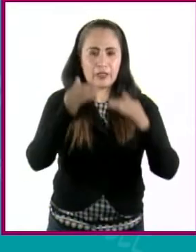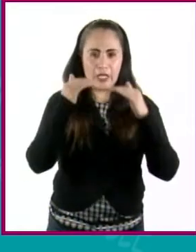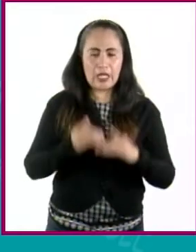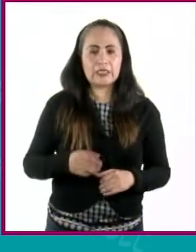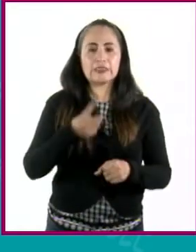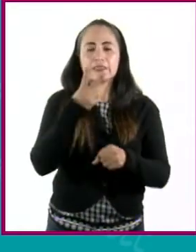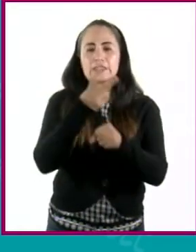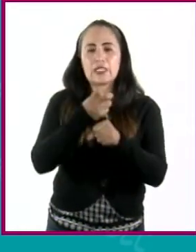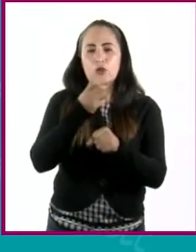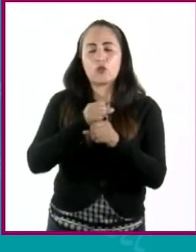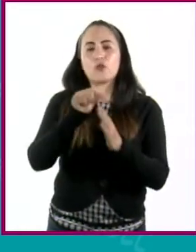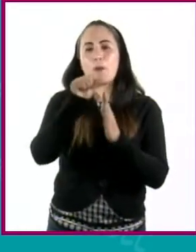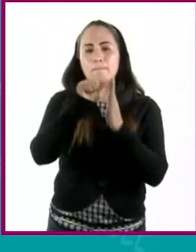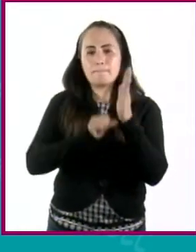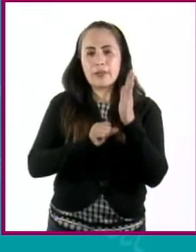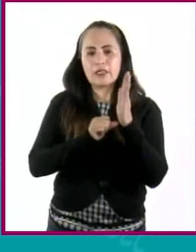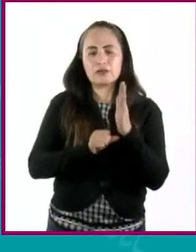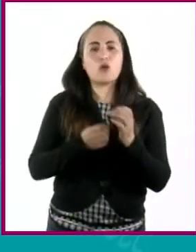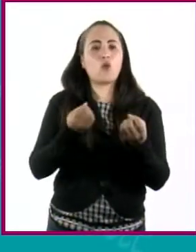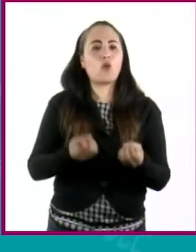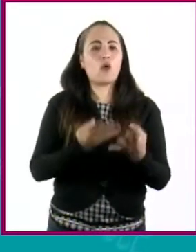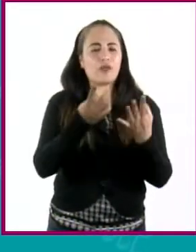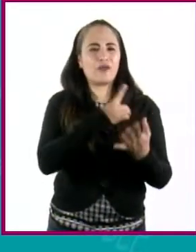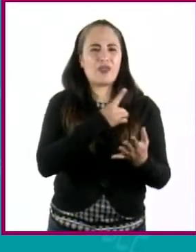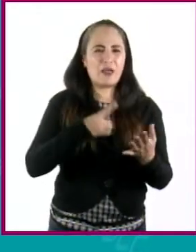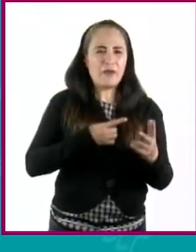en términos del costo inicial de la deuda.